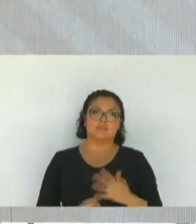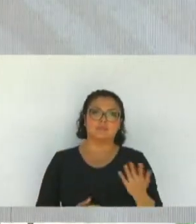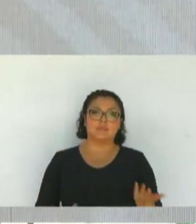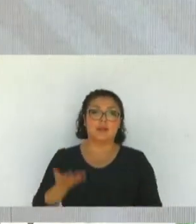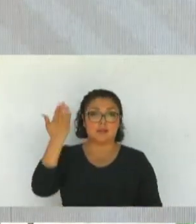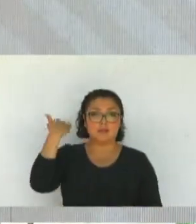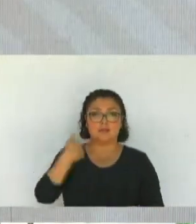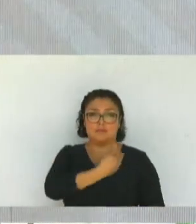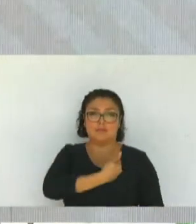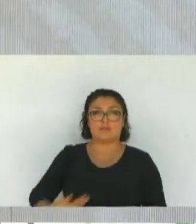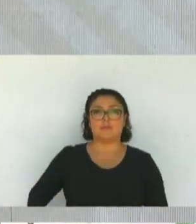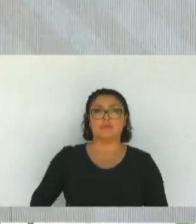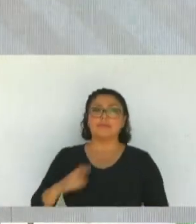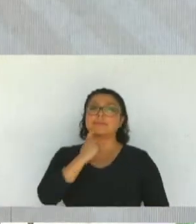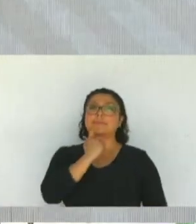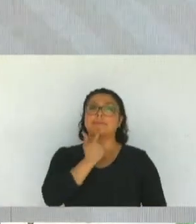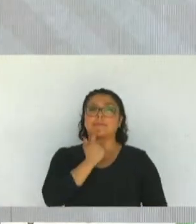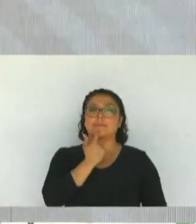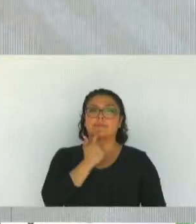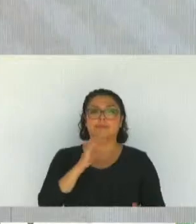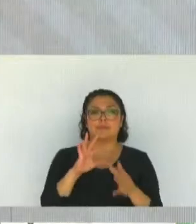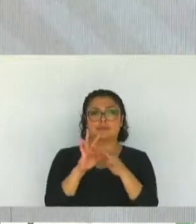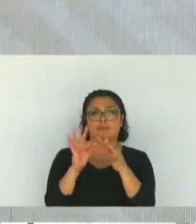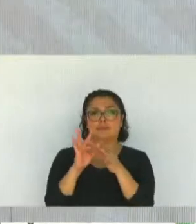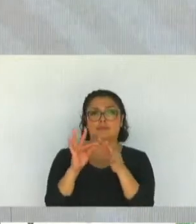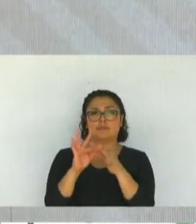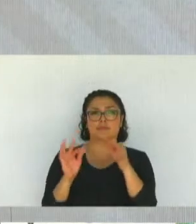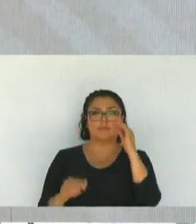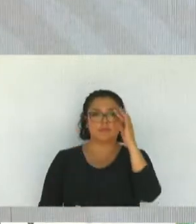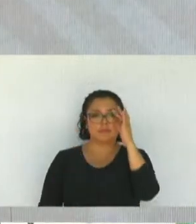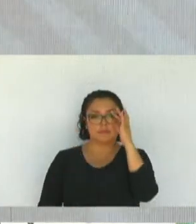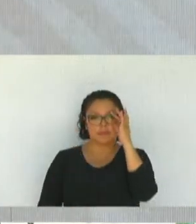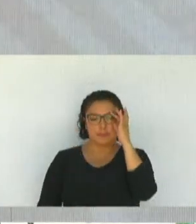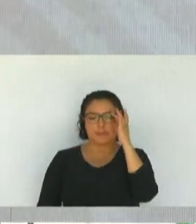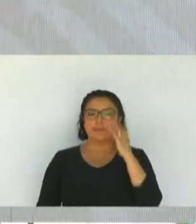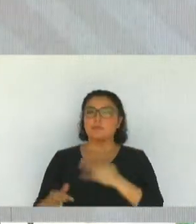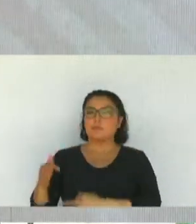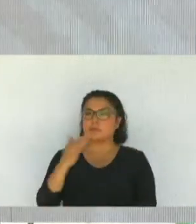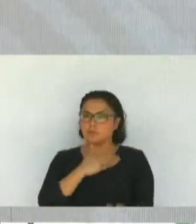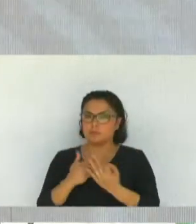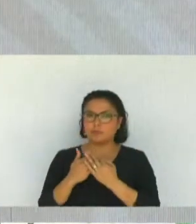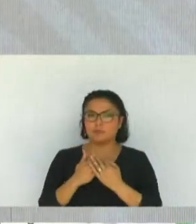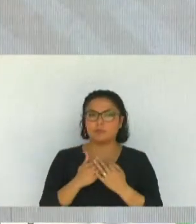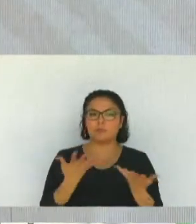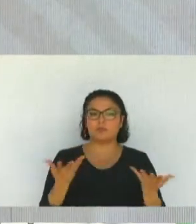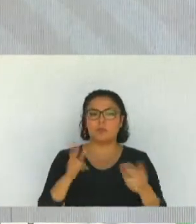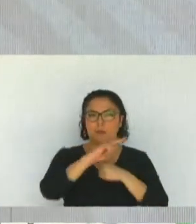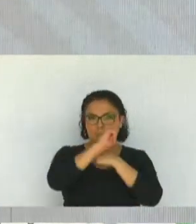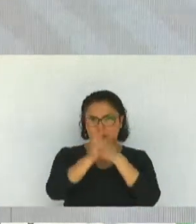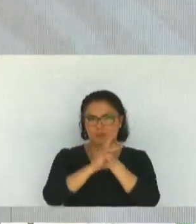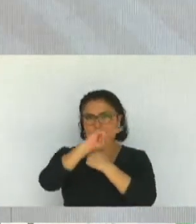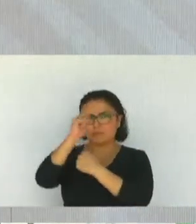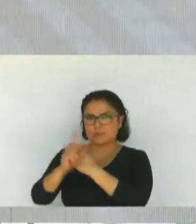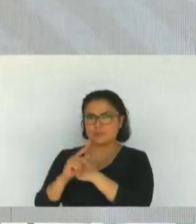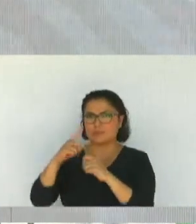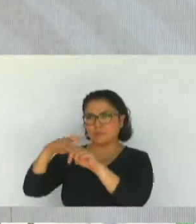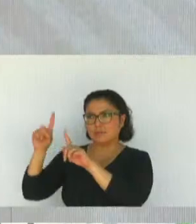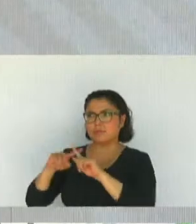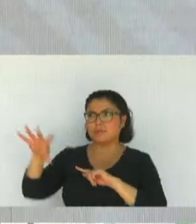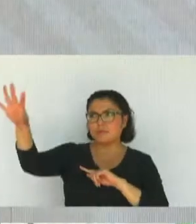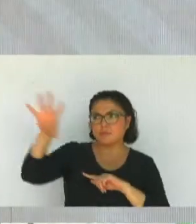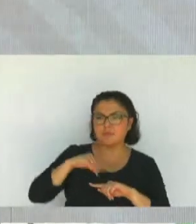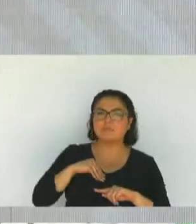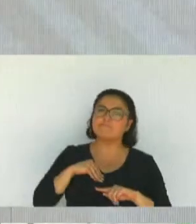presidente López Obrador, no solamente sanitario, igual al resto del mundo, sino económicamente